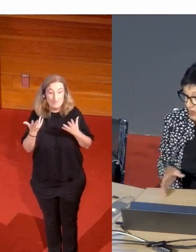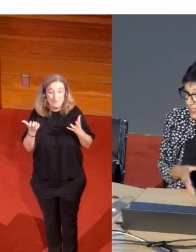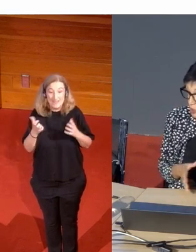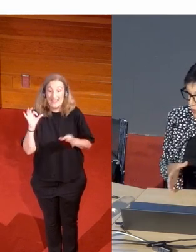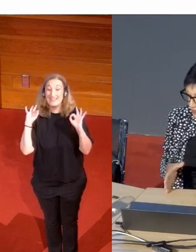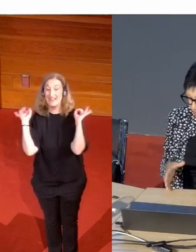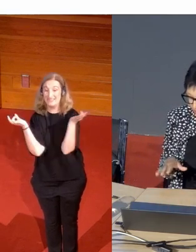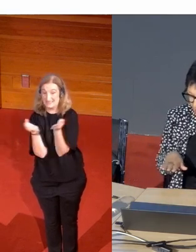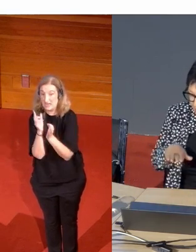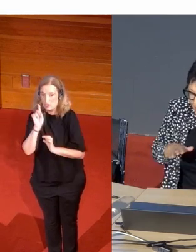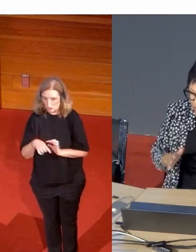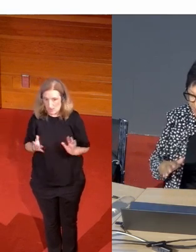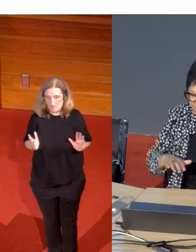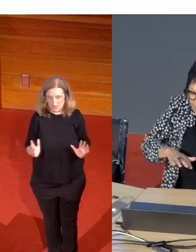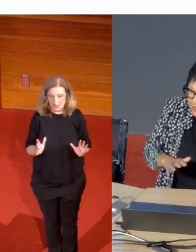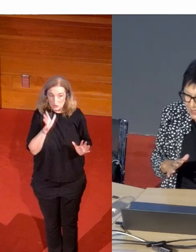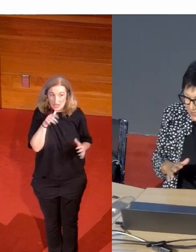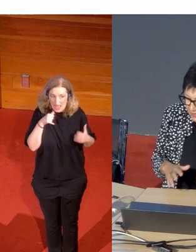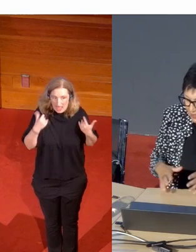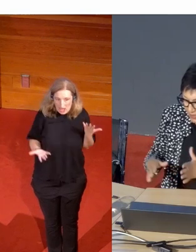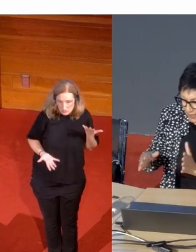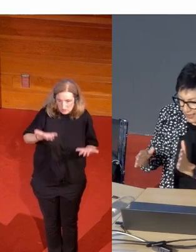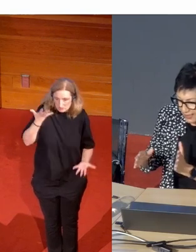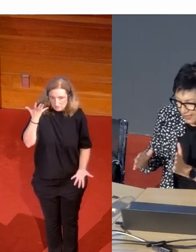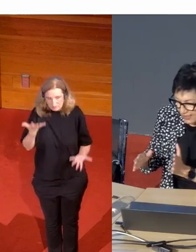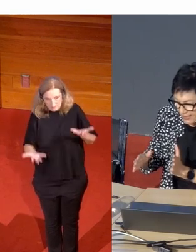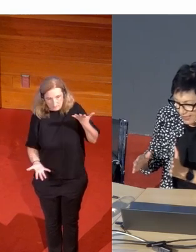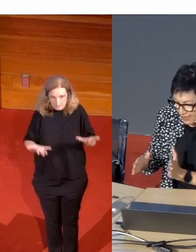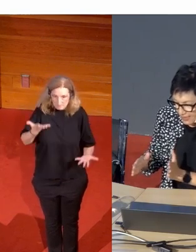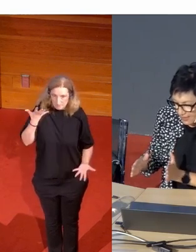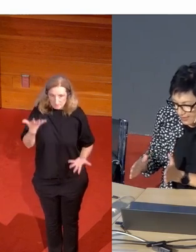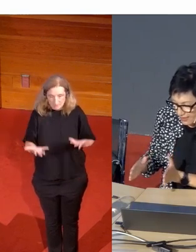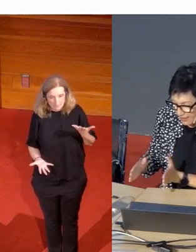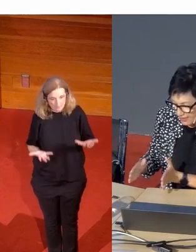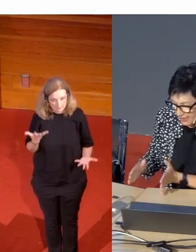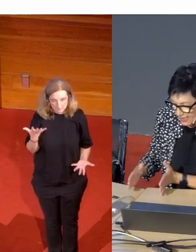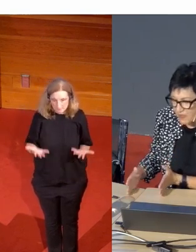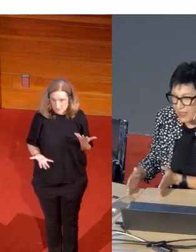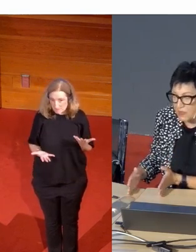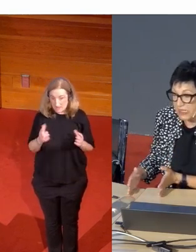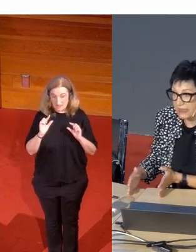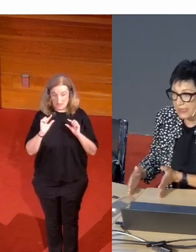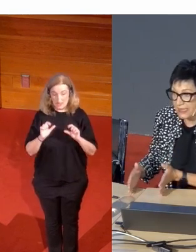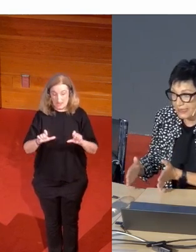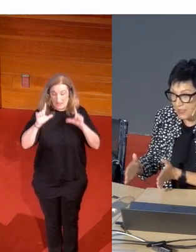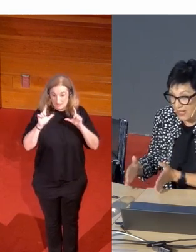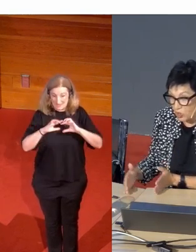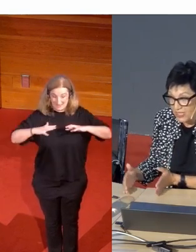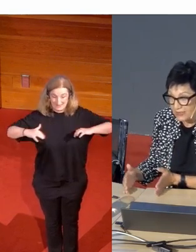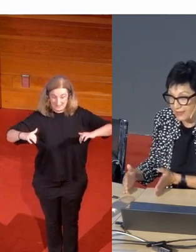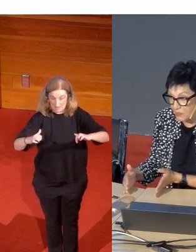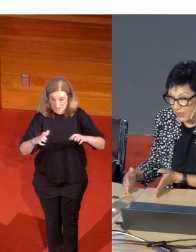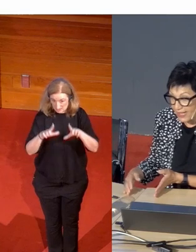del senado en estos momentos La cosa está así así eh la cámara de representantes